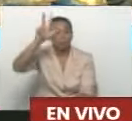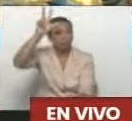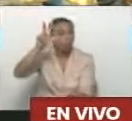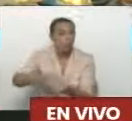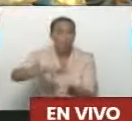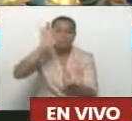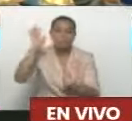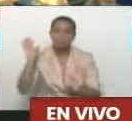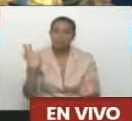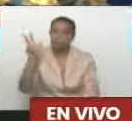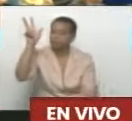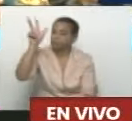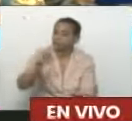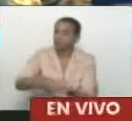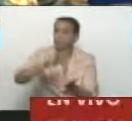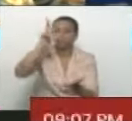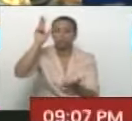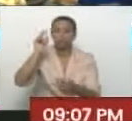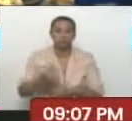2024. ¡Cúmplase!